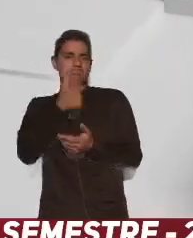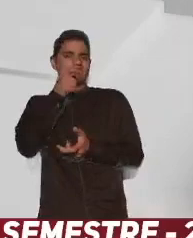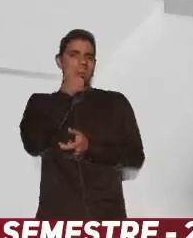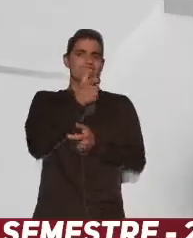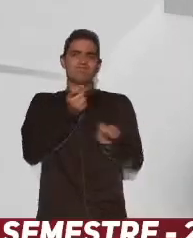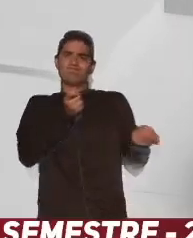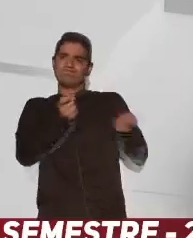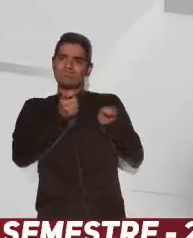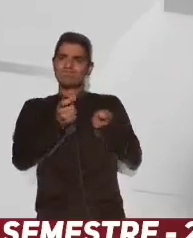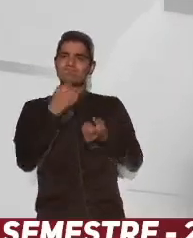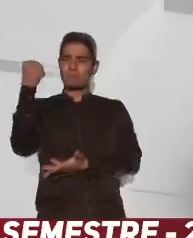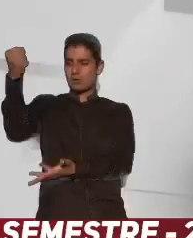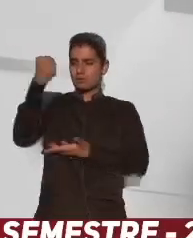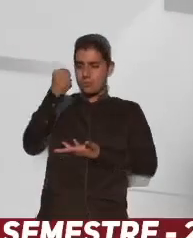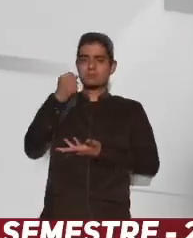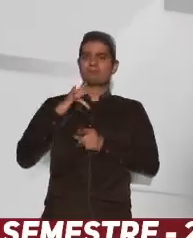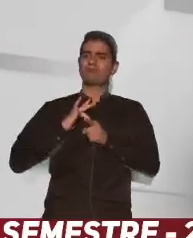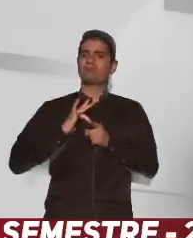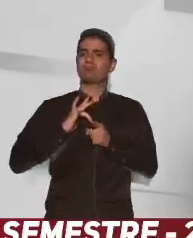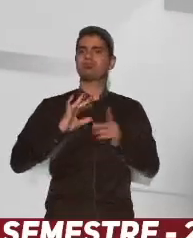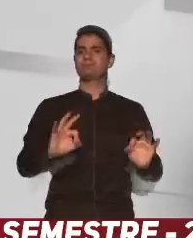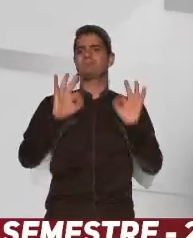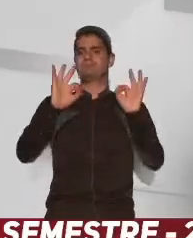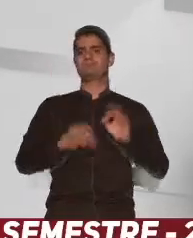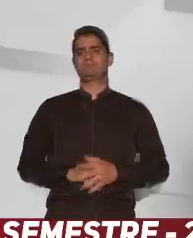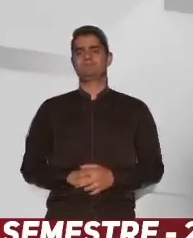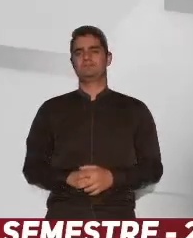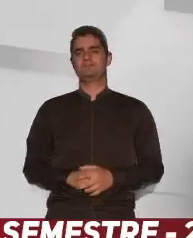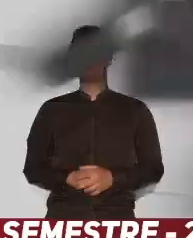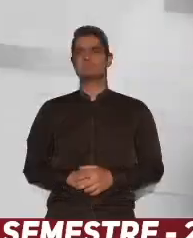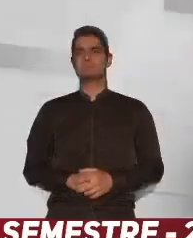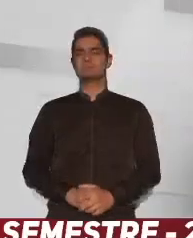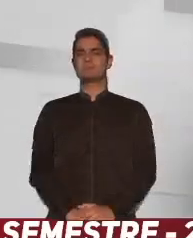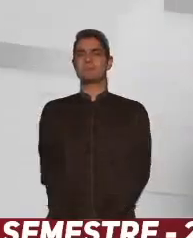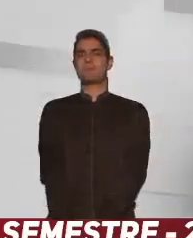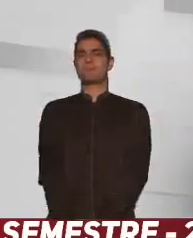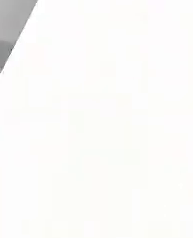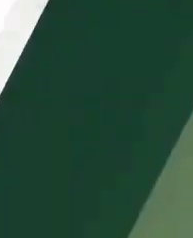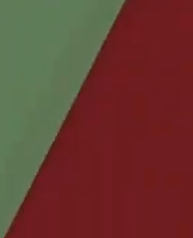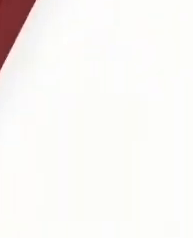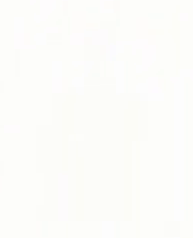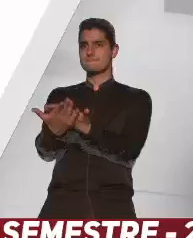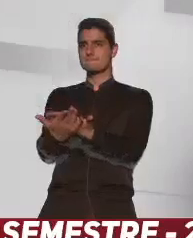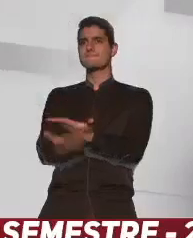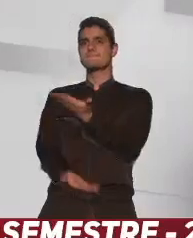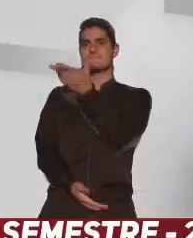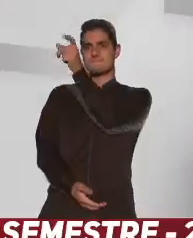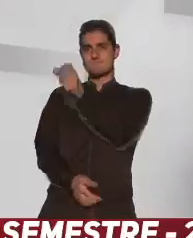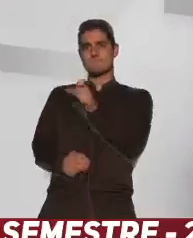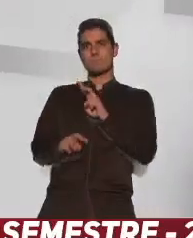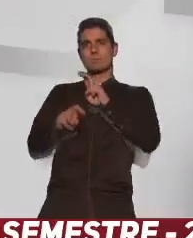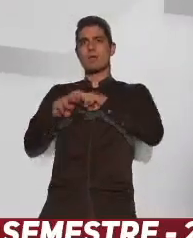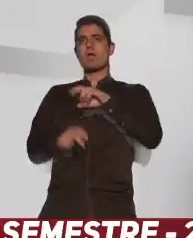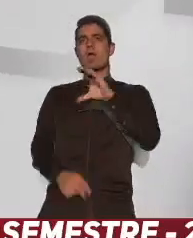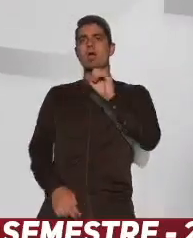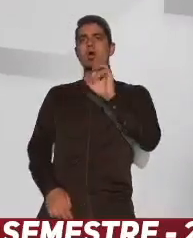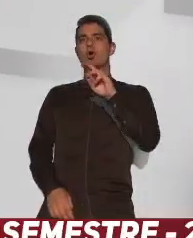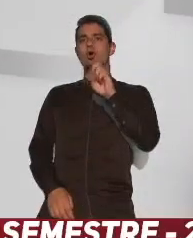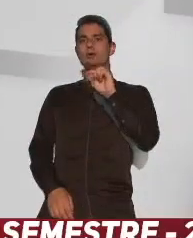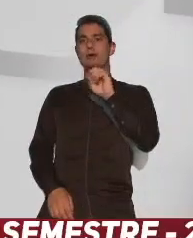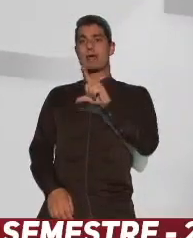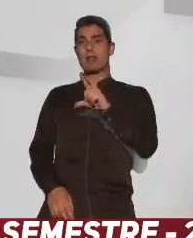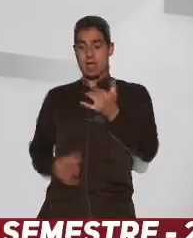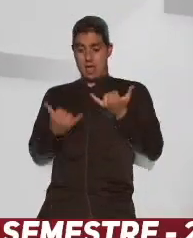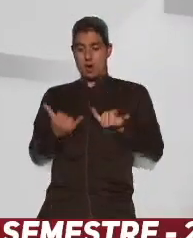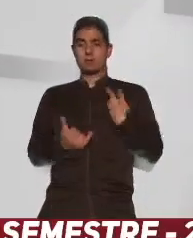del presupuesto que ha sido asignado para cada vigencia. Gracias. Gracias, mi coronel. Gracias, mi coronel. A esta hora enviamos un saludo muy especial a aquellos